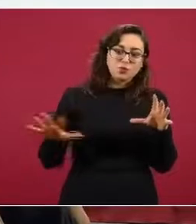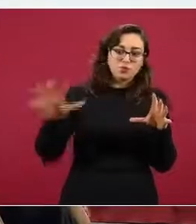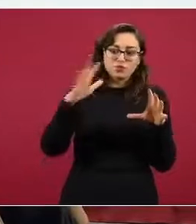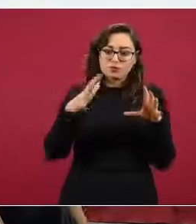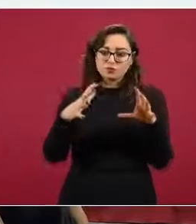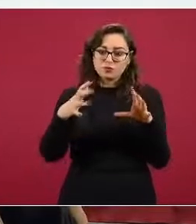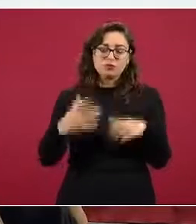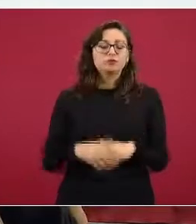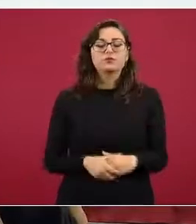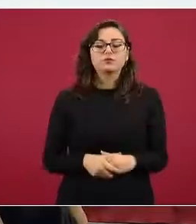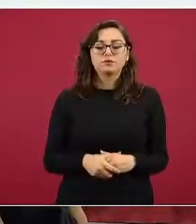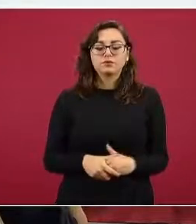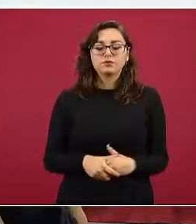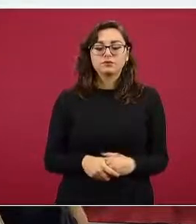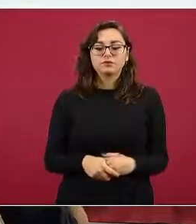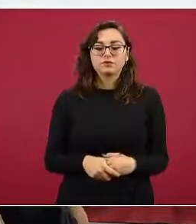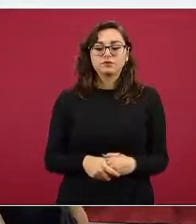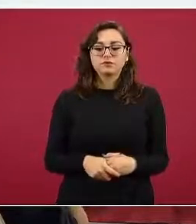norte.